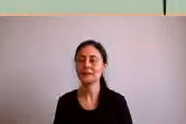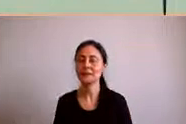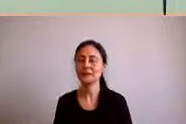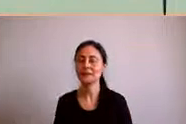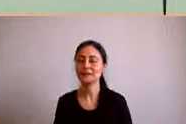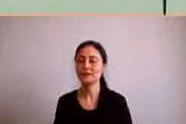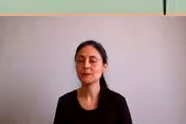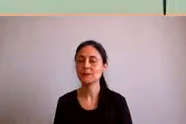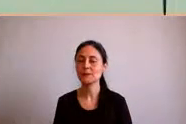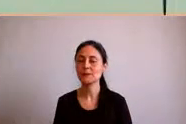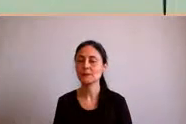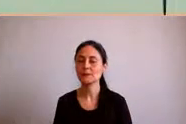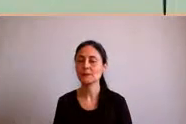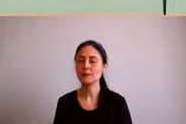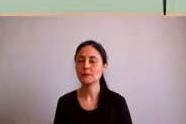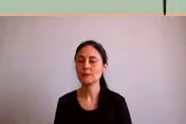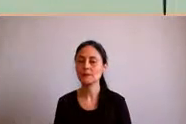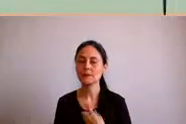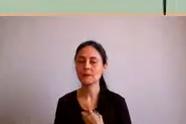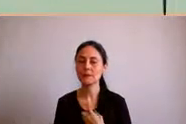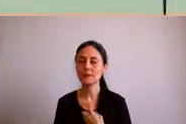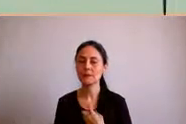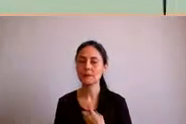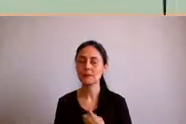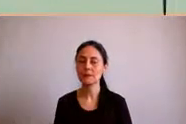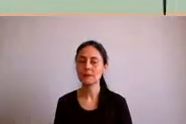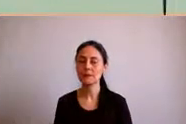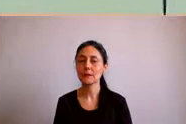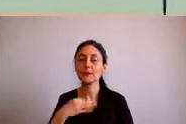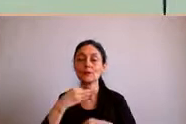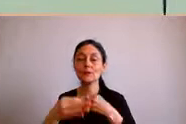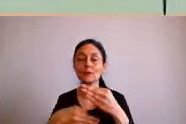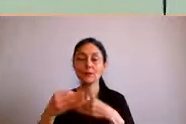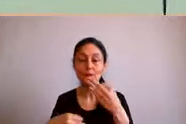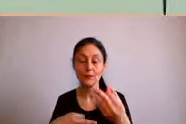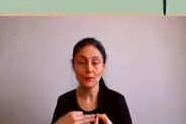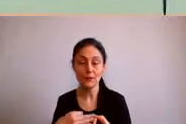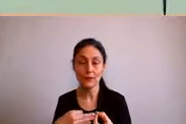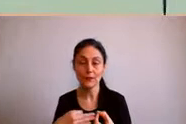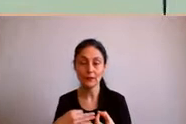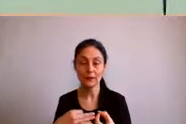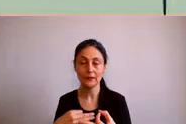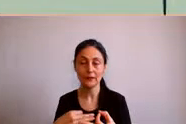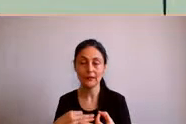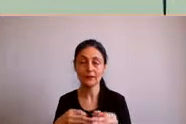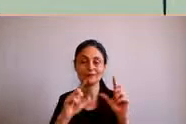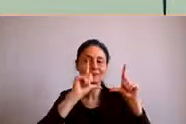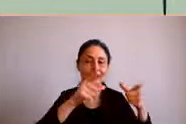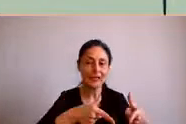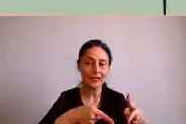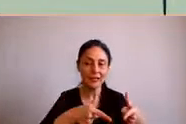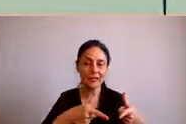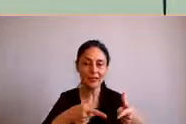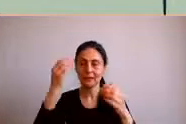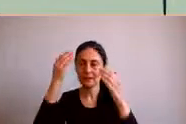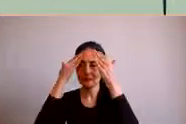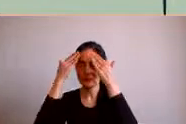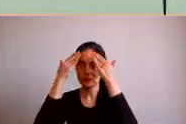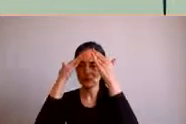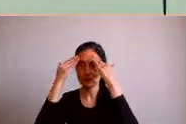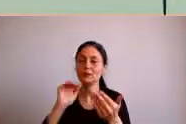viendo. Bueno, yo voy a hablar un poco desde el componente de salud mental, no obstante, igual Evelyn al inicio también más o menos